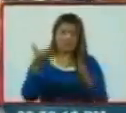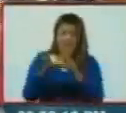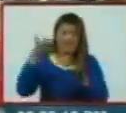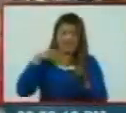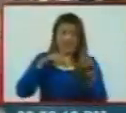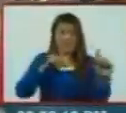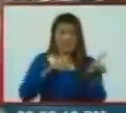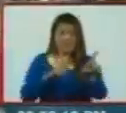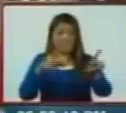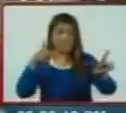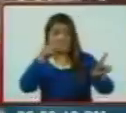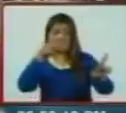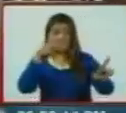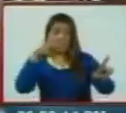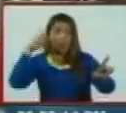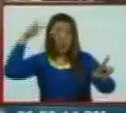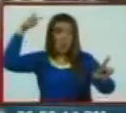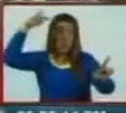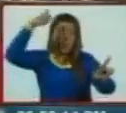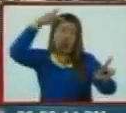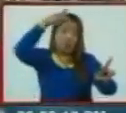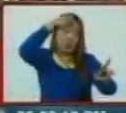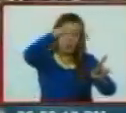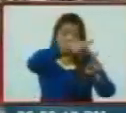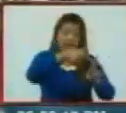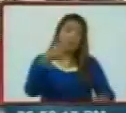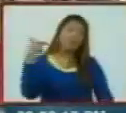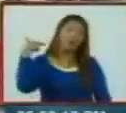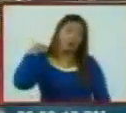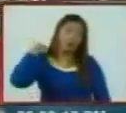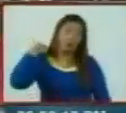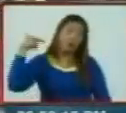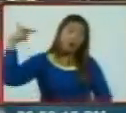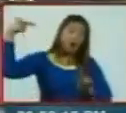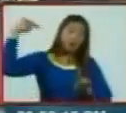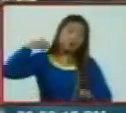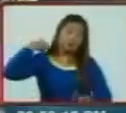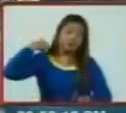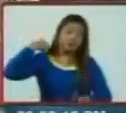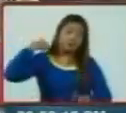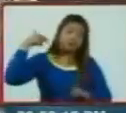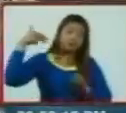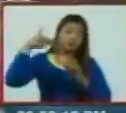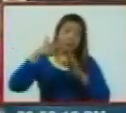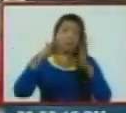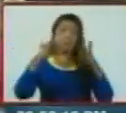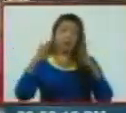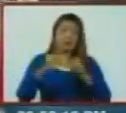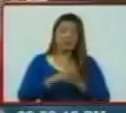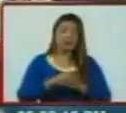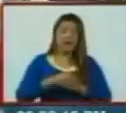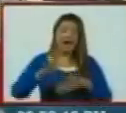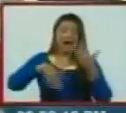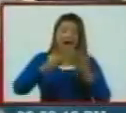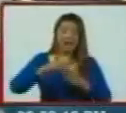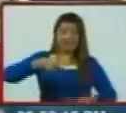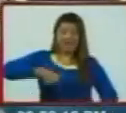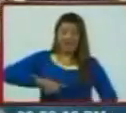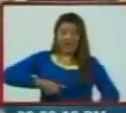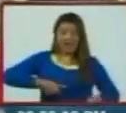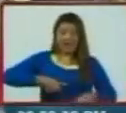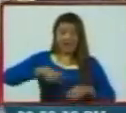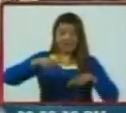dirección descendente, es decir, le entró por el cuello y se alojó para a la altura del abdomen. Fue un